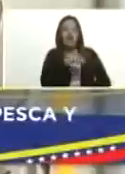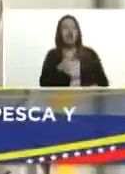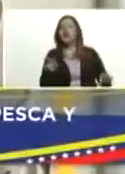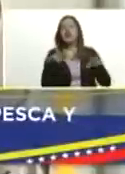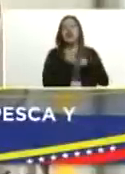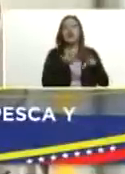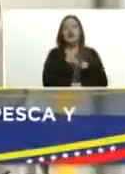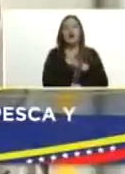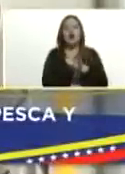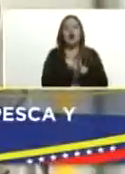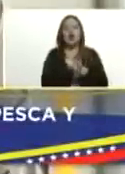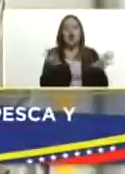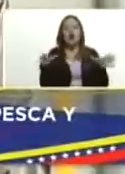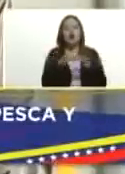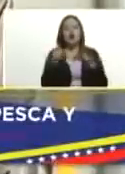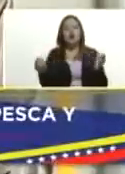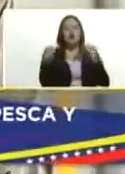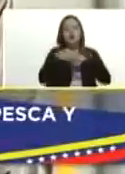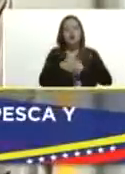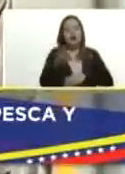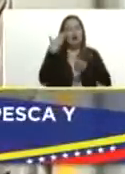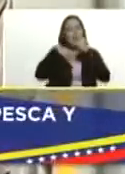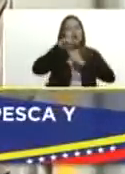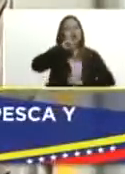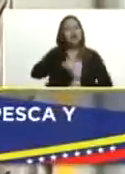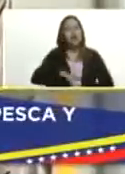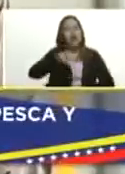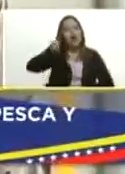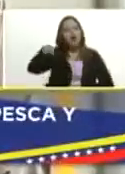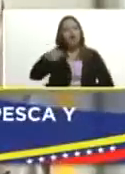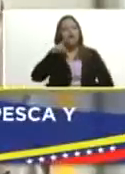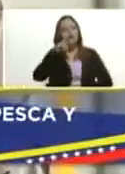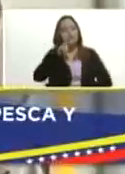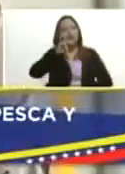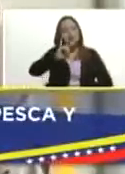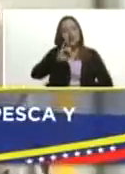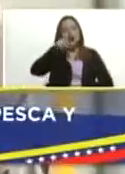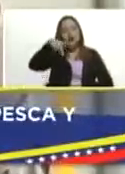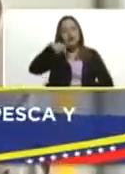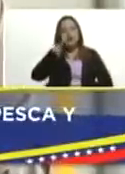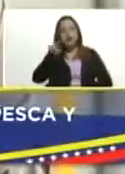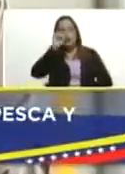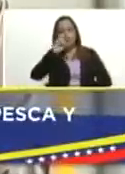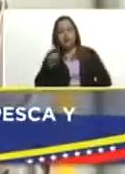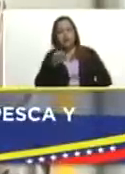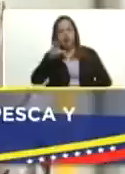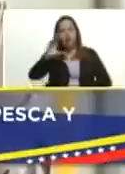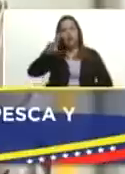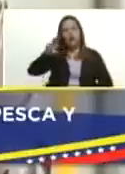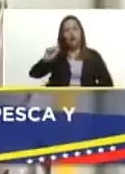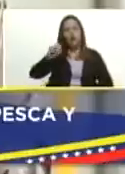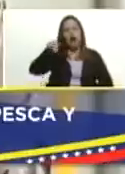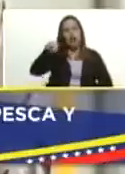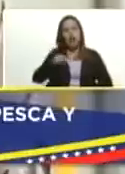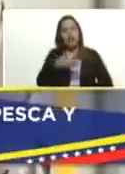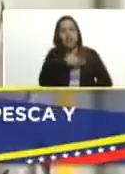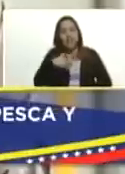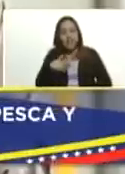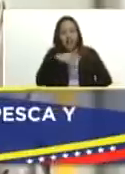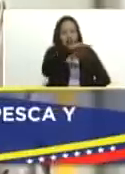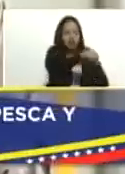compañía guipuzcoana. ¿Ustedes se acuerdan de la compañía guipuzcoana? Que pretendía controlar todos los puertos de